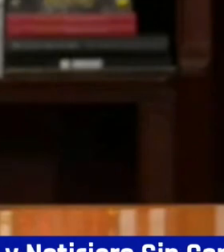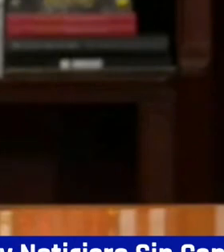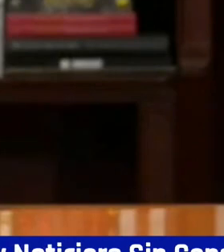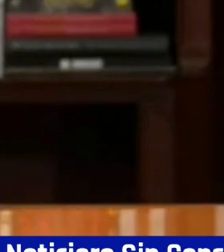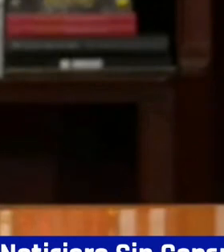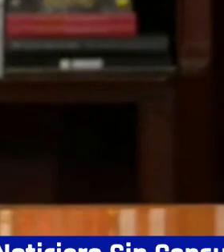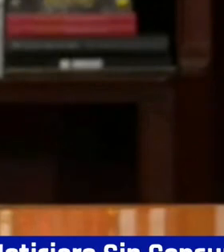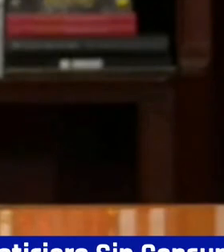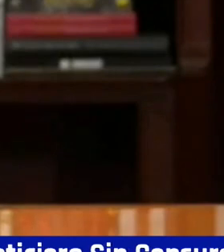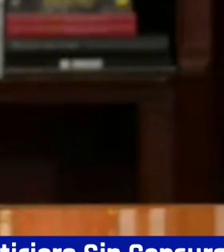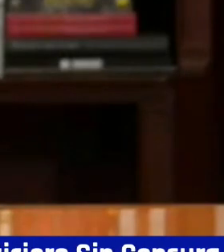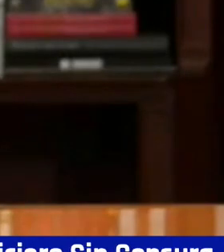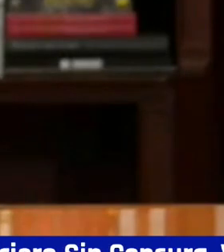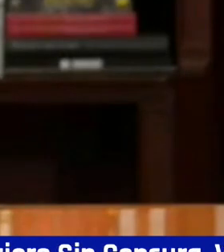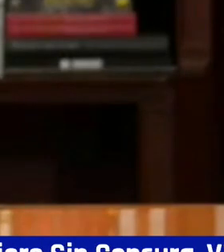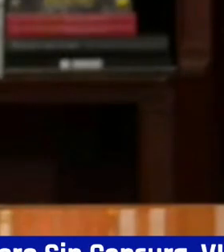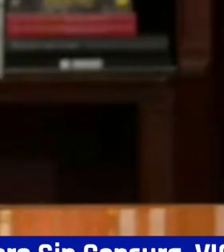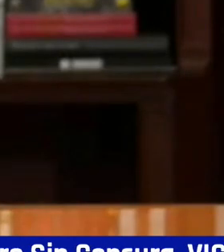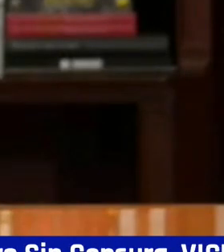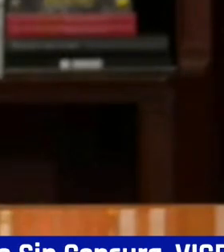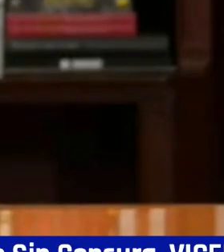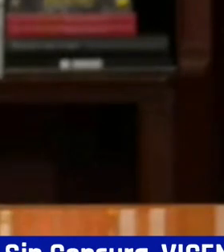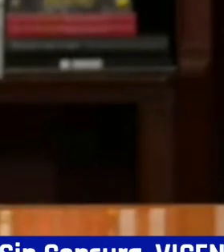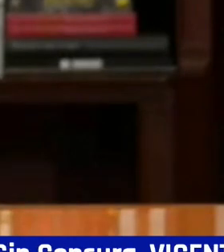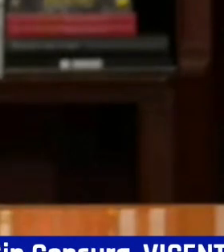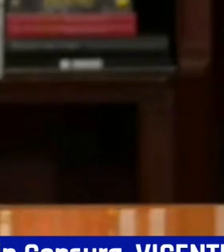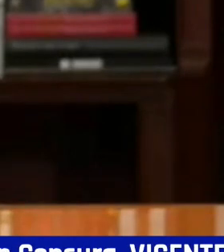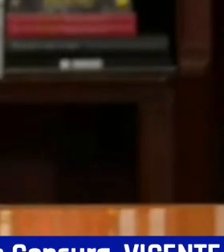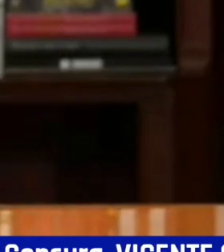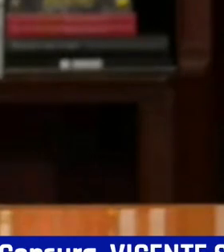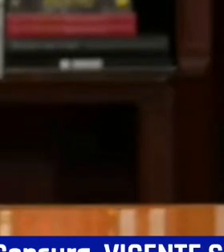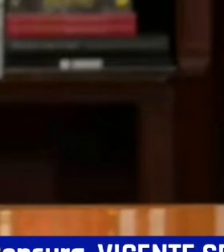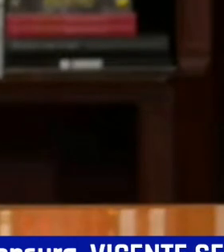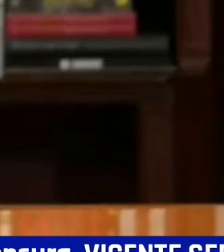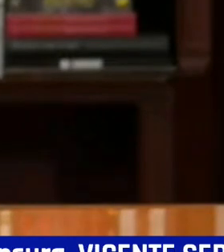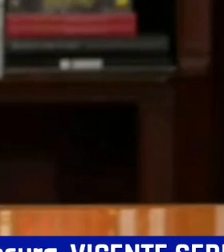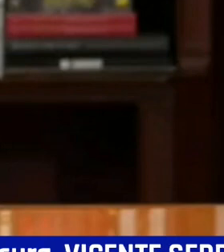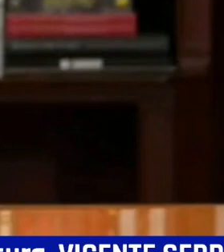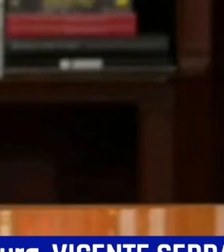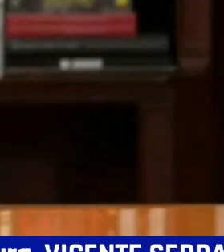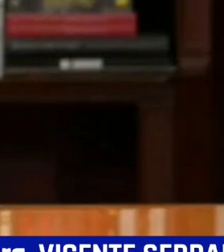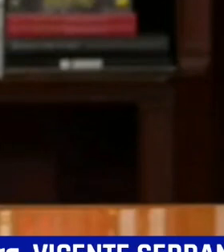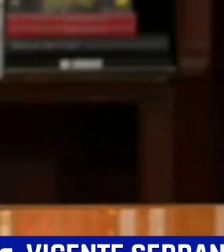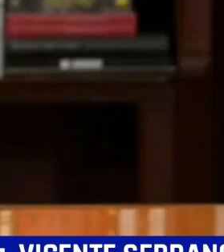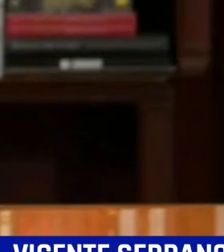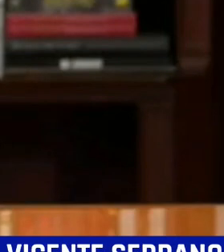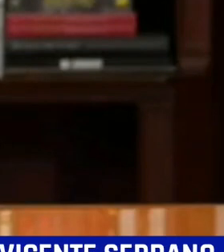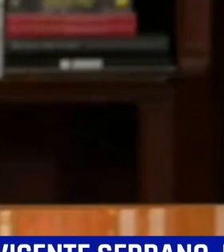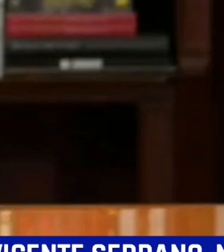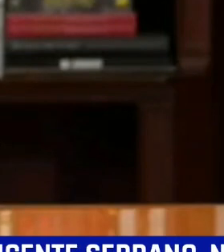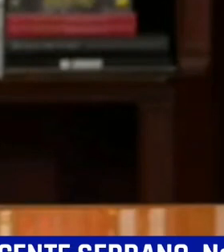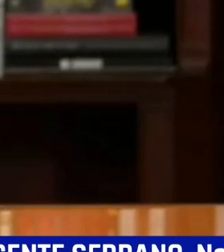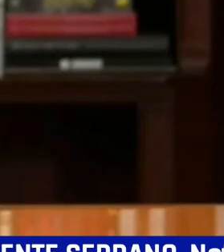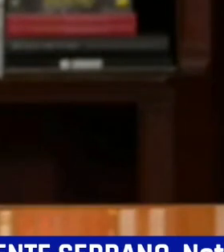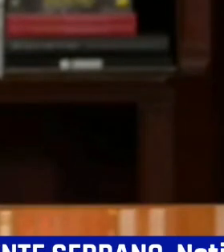del infarto, la hipertensión, mi trabajo que es intenso,